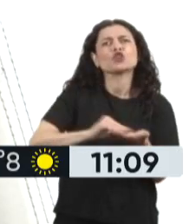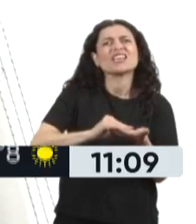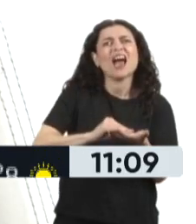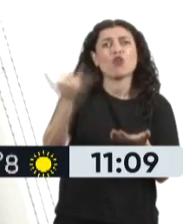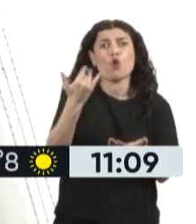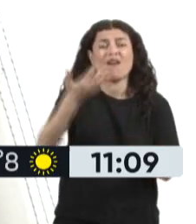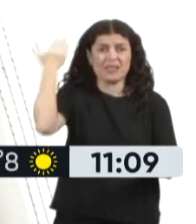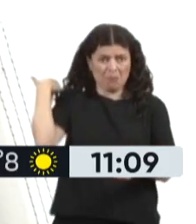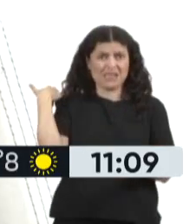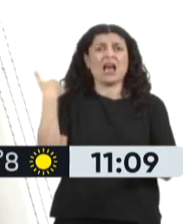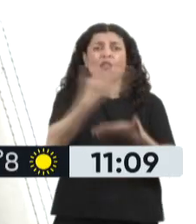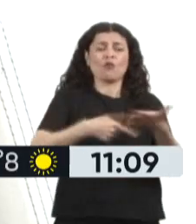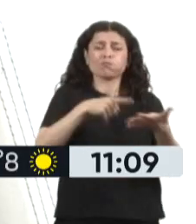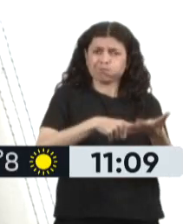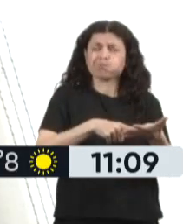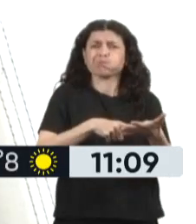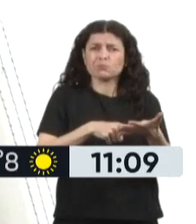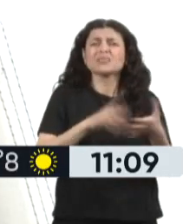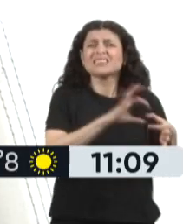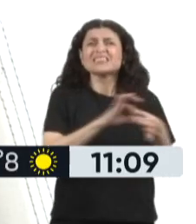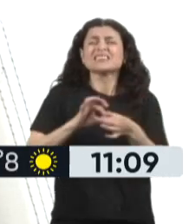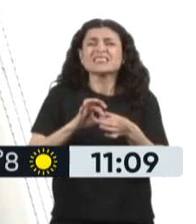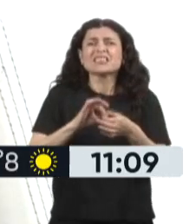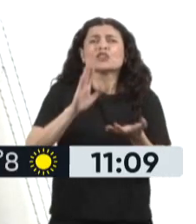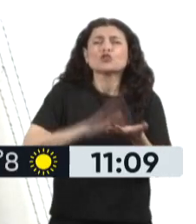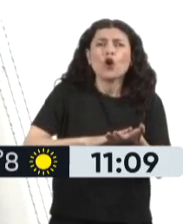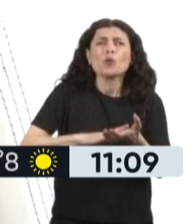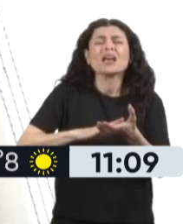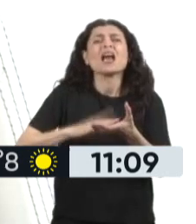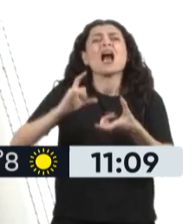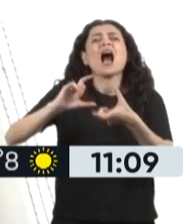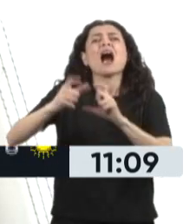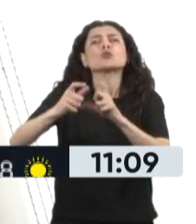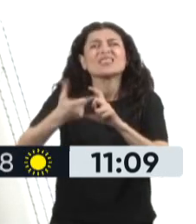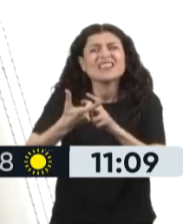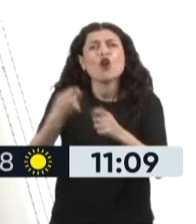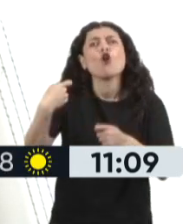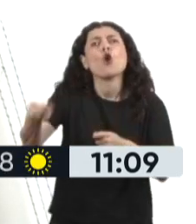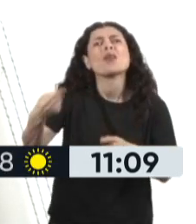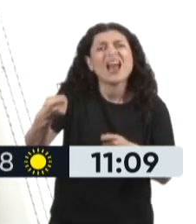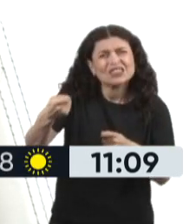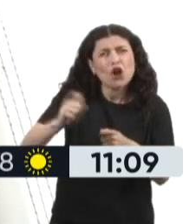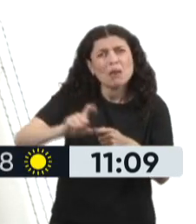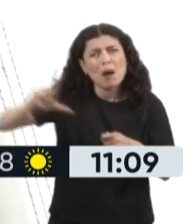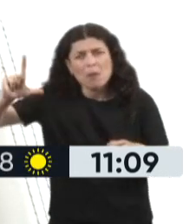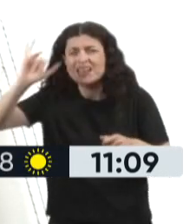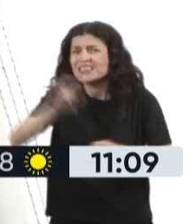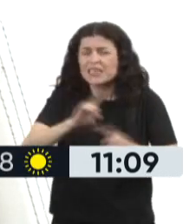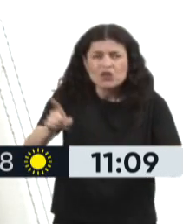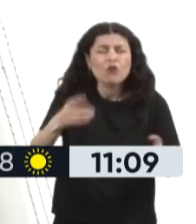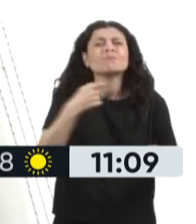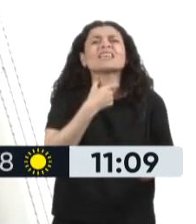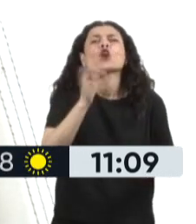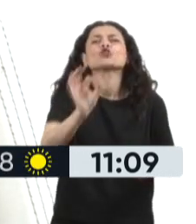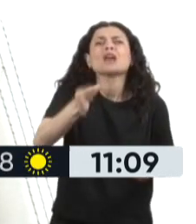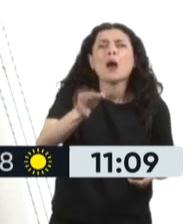jueves pasado, vinculada con la reactualización de fondos para los jubilados. Quería saber si, bueno, si efectivamente